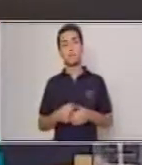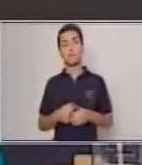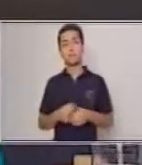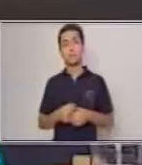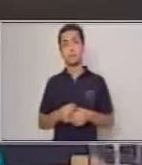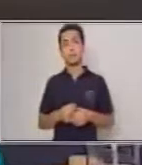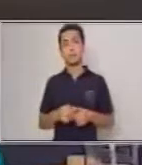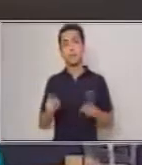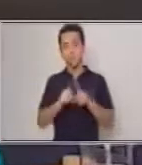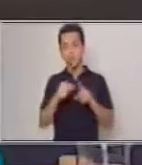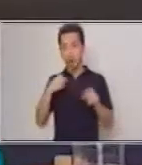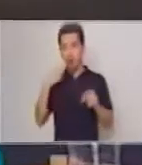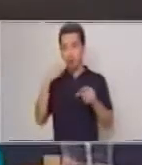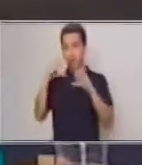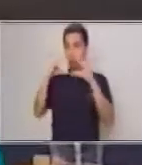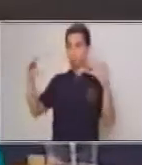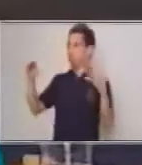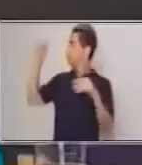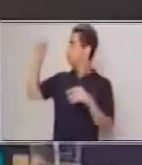patrón.